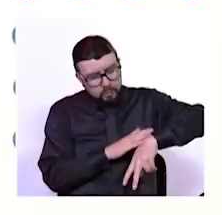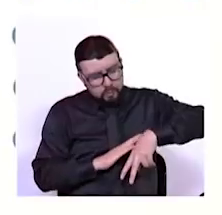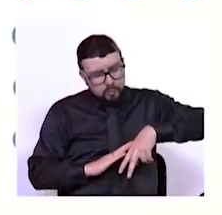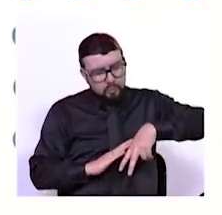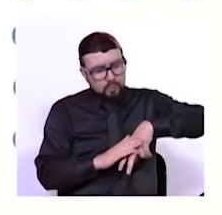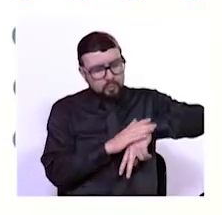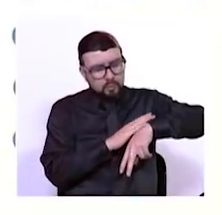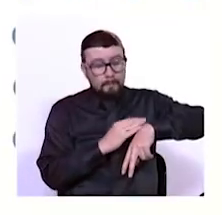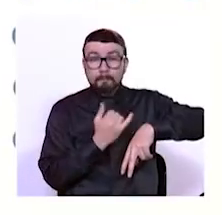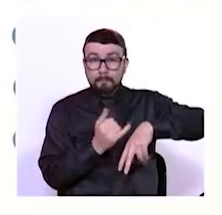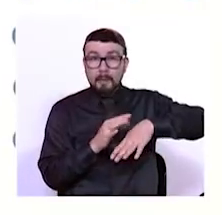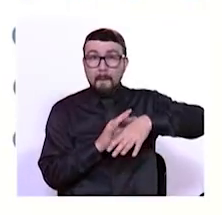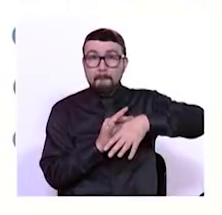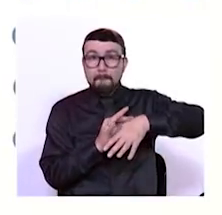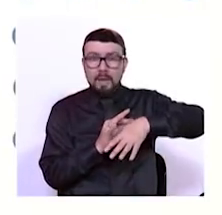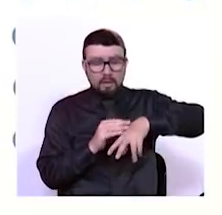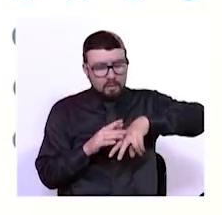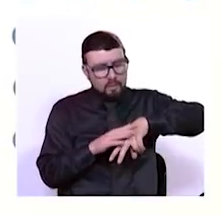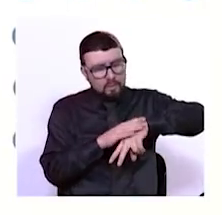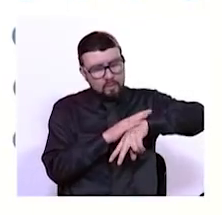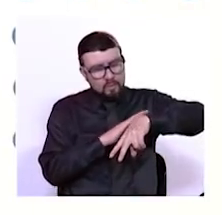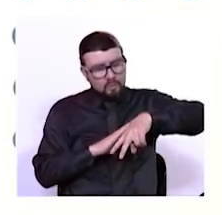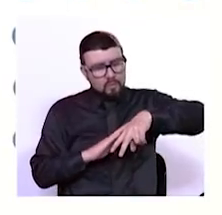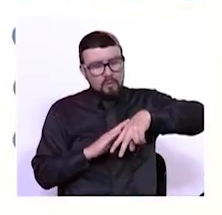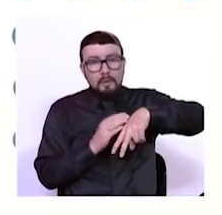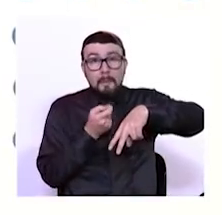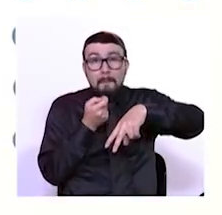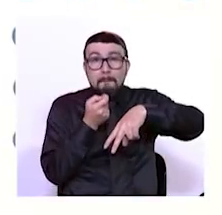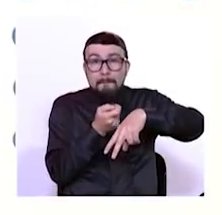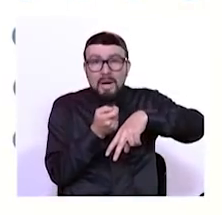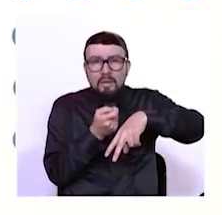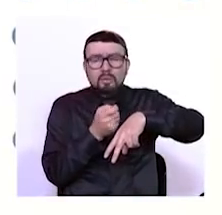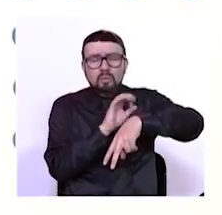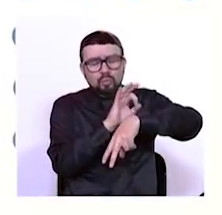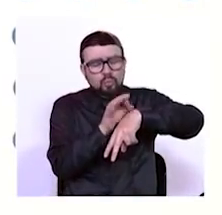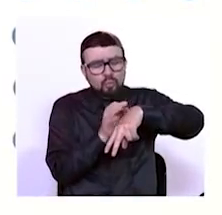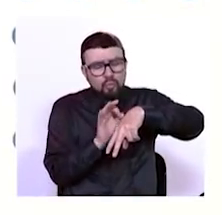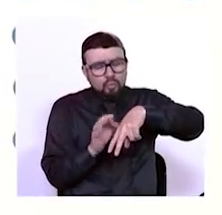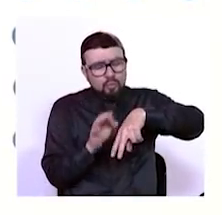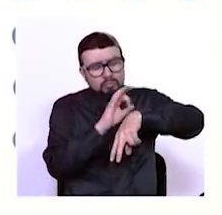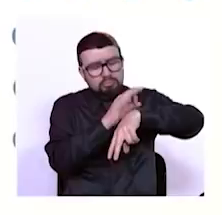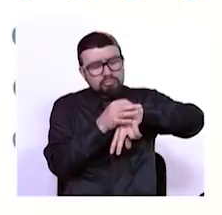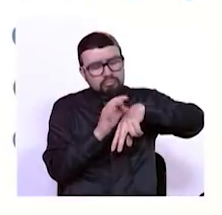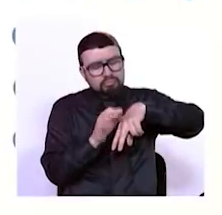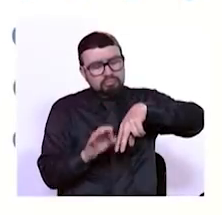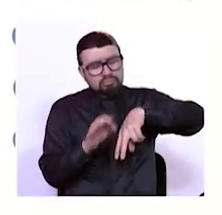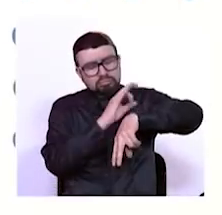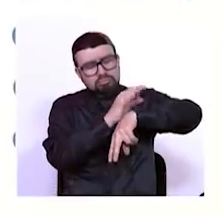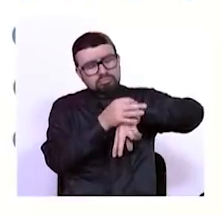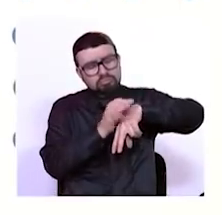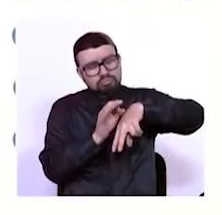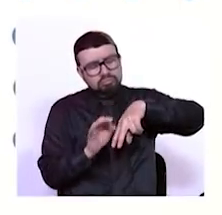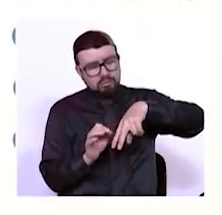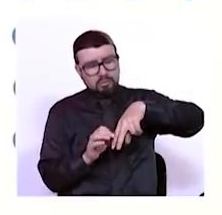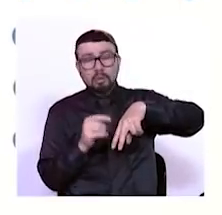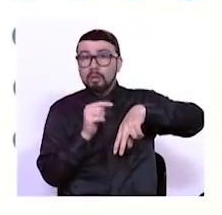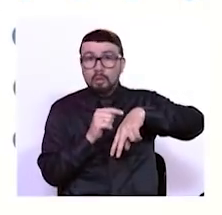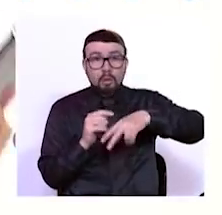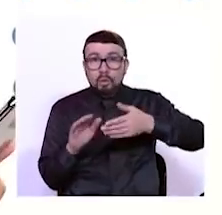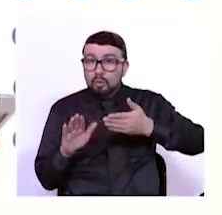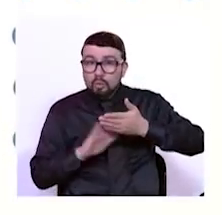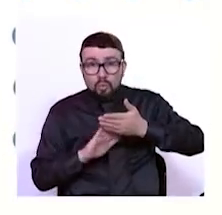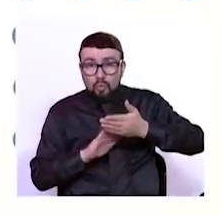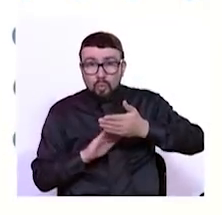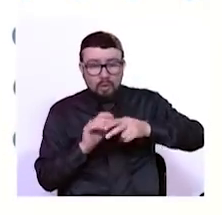herida, por lo general, hay un sistema varicoso adyacente. Si no hacemos un tratamiento de